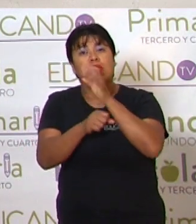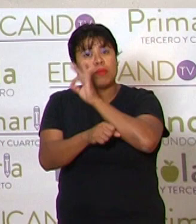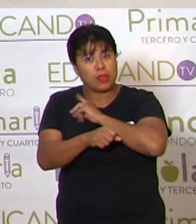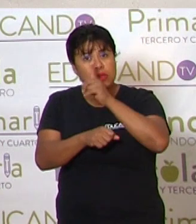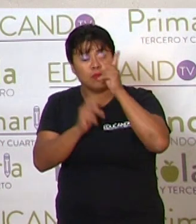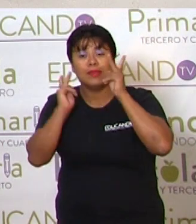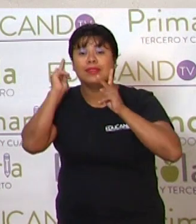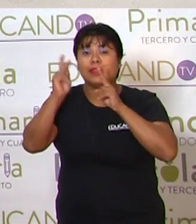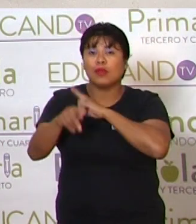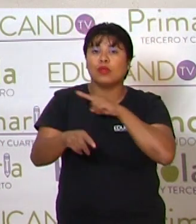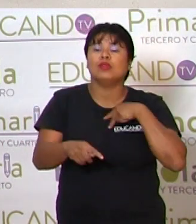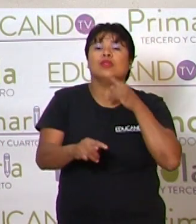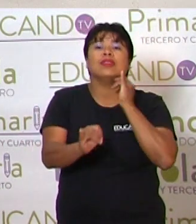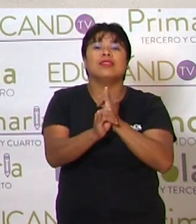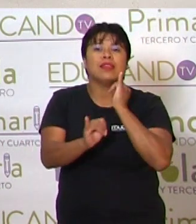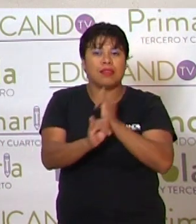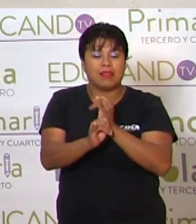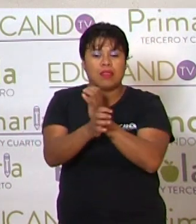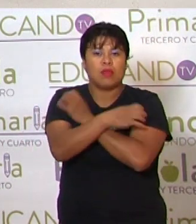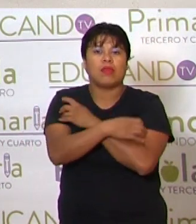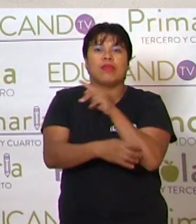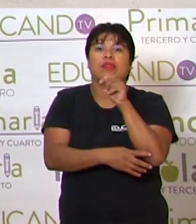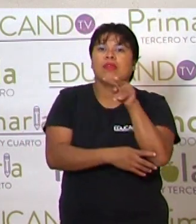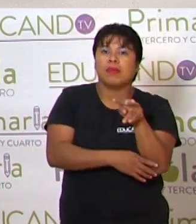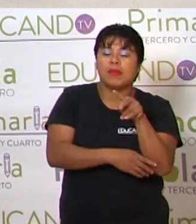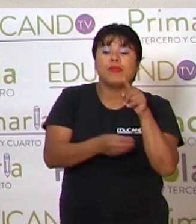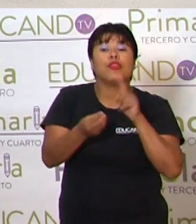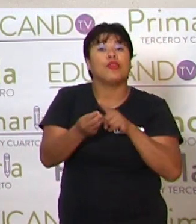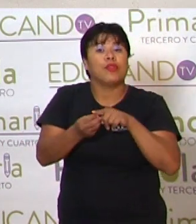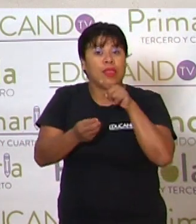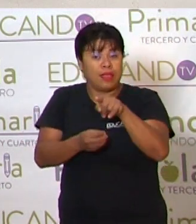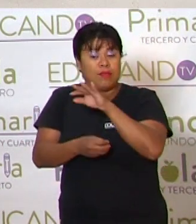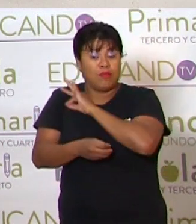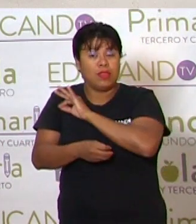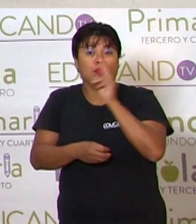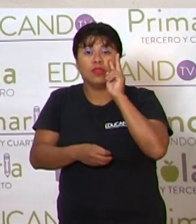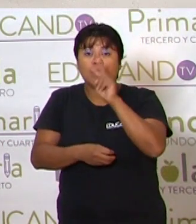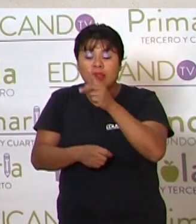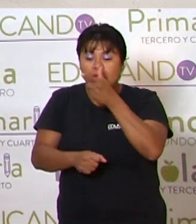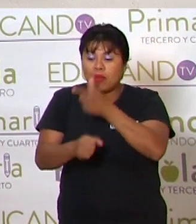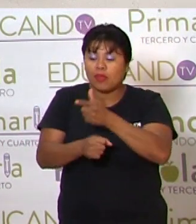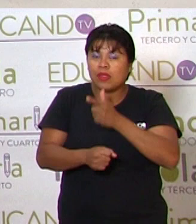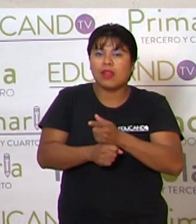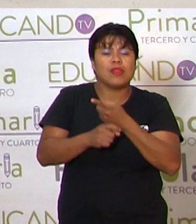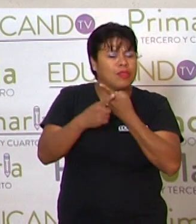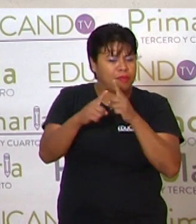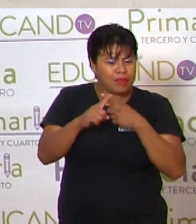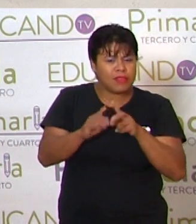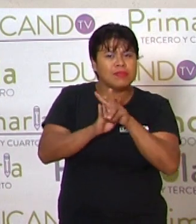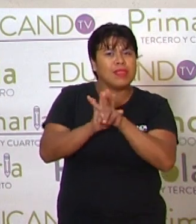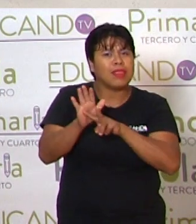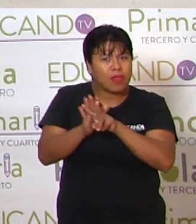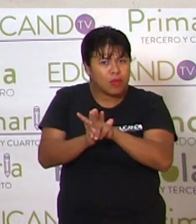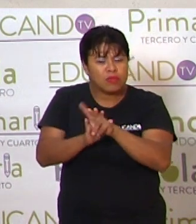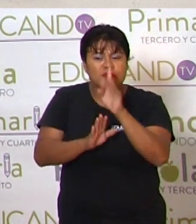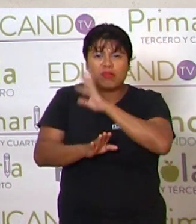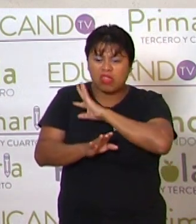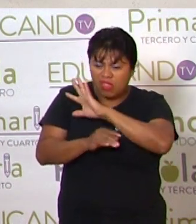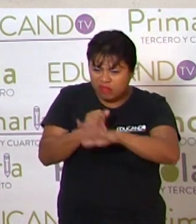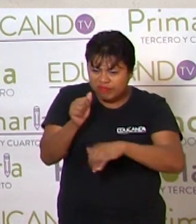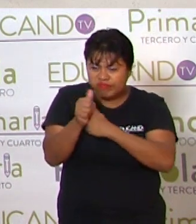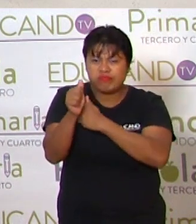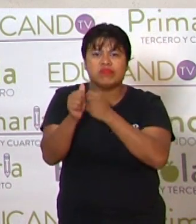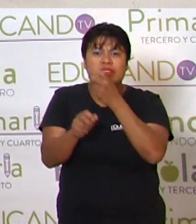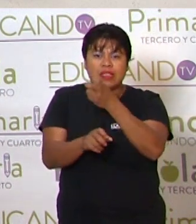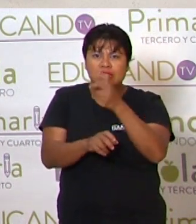puedas visitar nuestra página de internet, Educando TV, donde ahí vas a poder encontrar todos los videos y reforzar